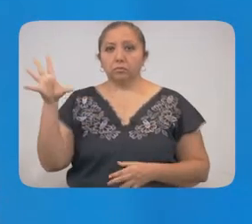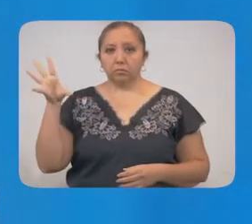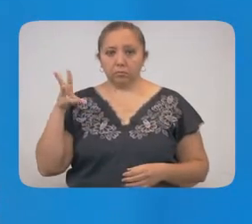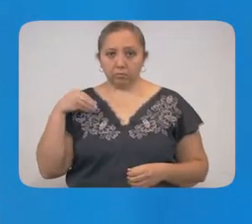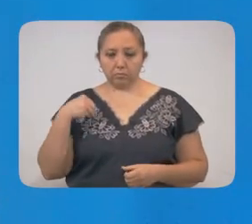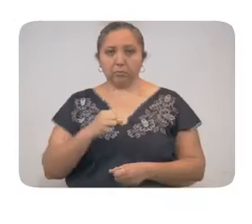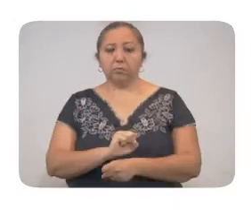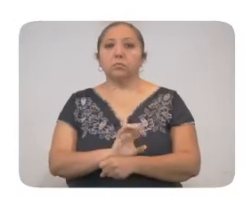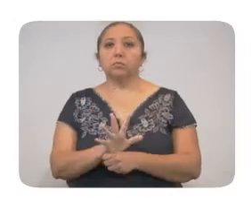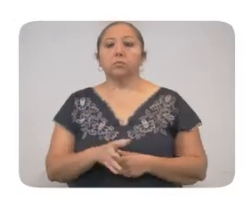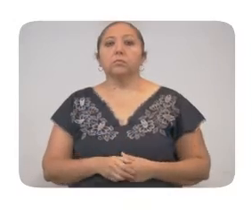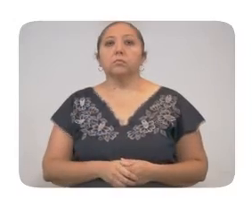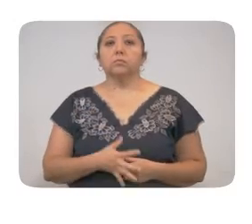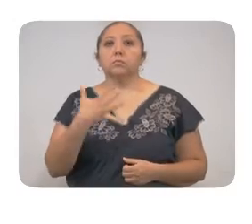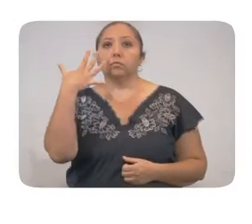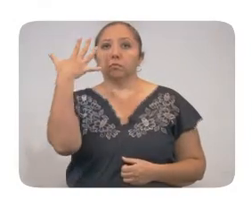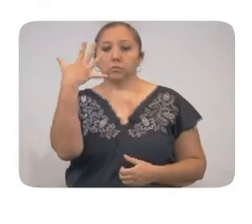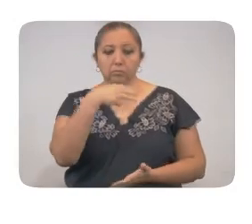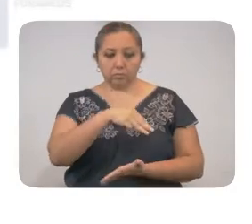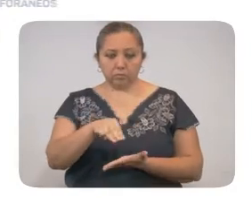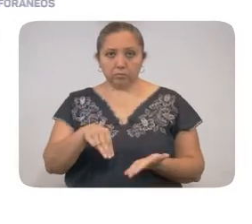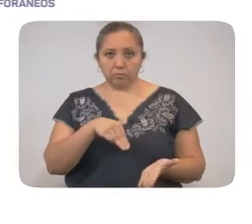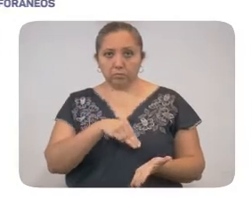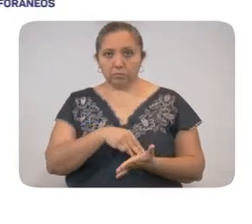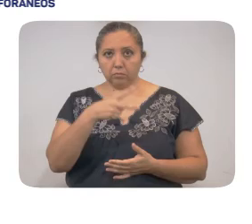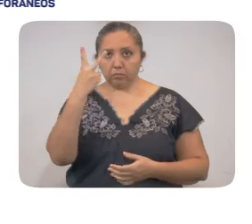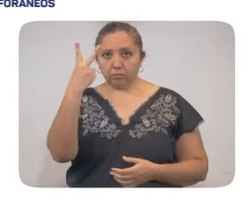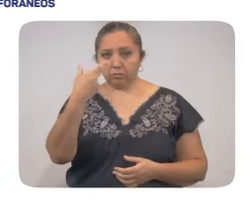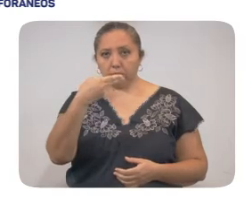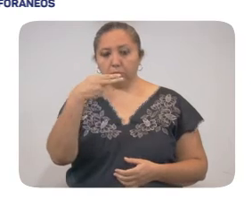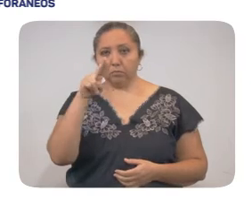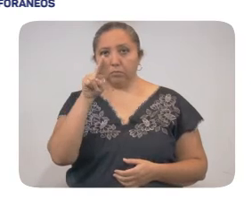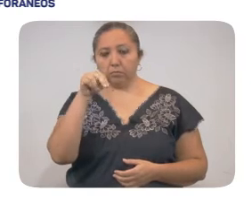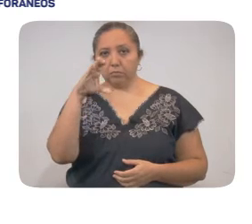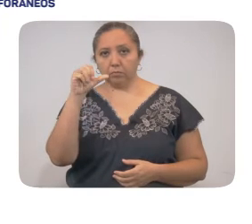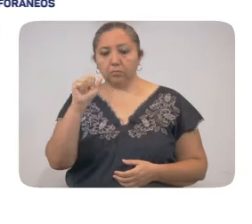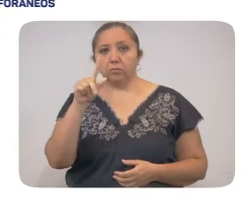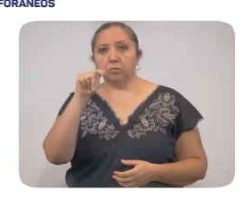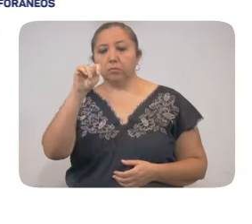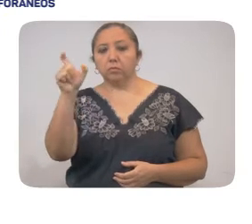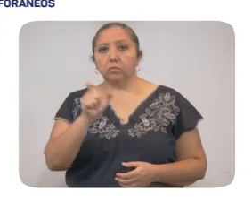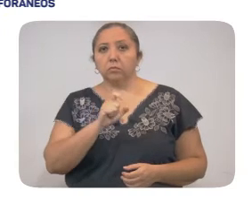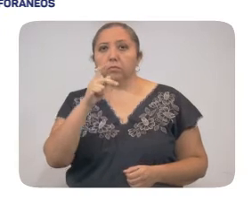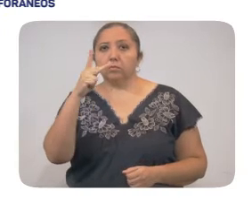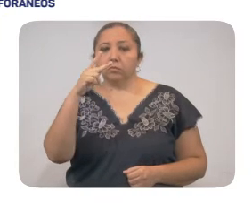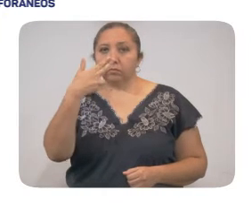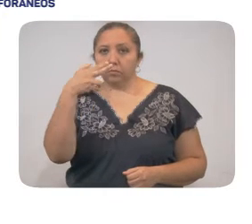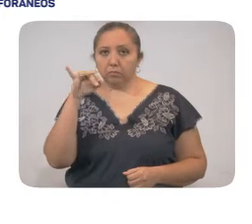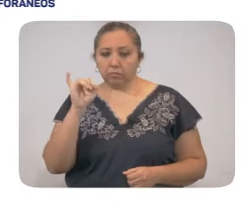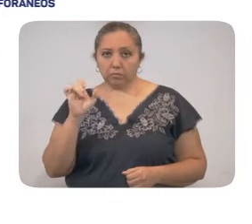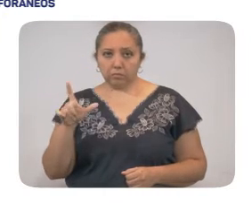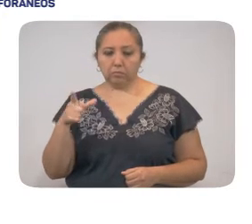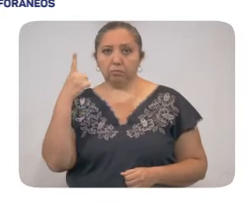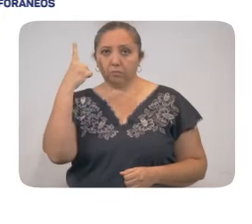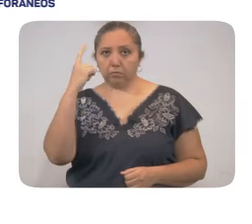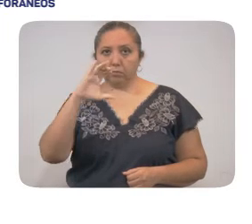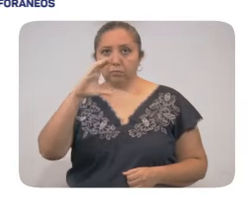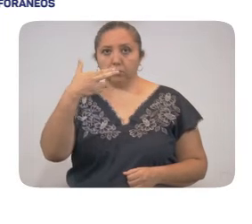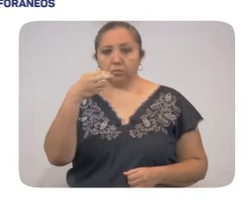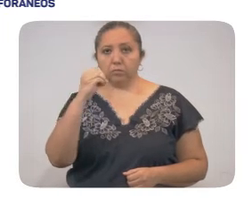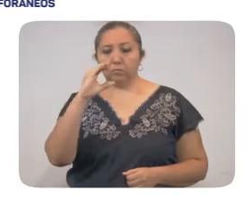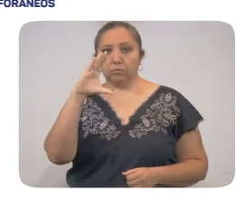de coronavirus, 5 en Mérida, 2 en Junucmá, Tixpehual y en Humán, y 1 en